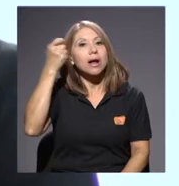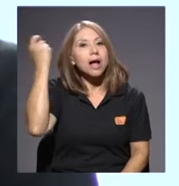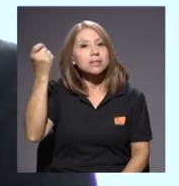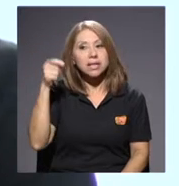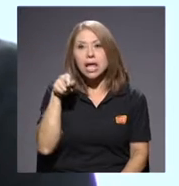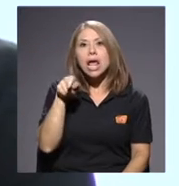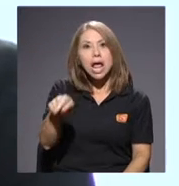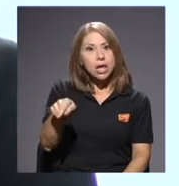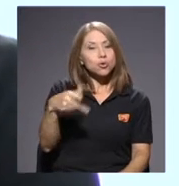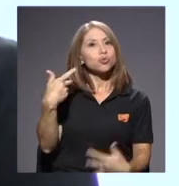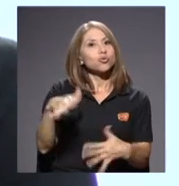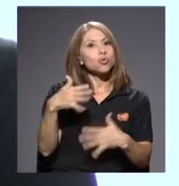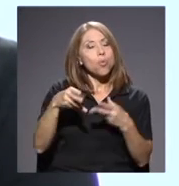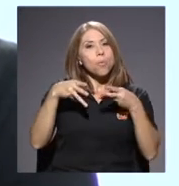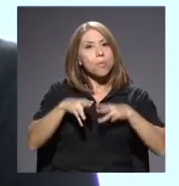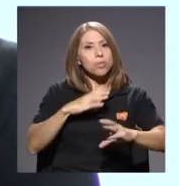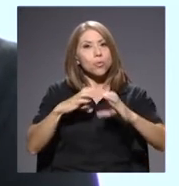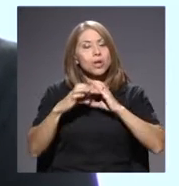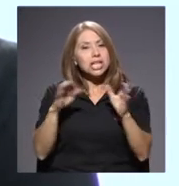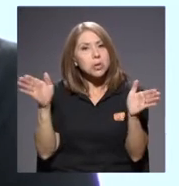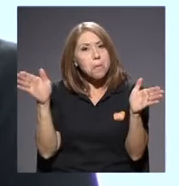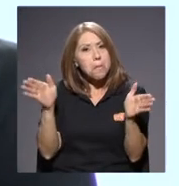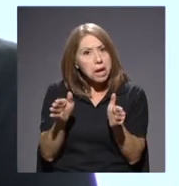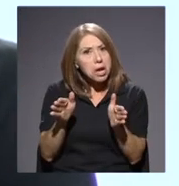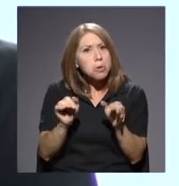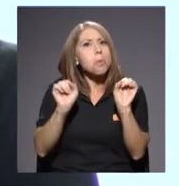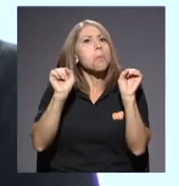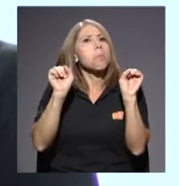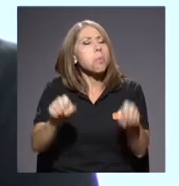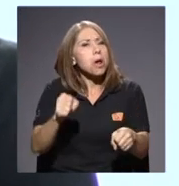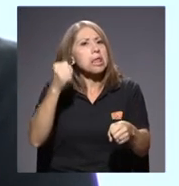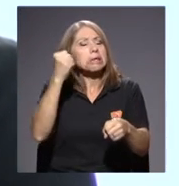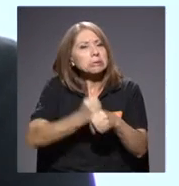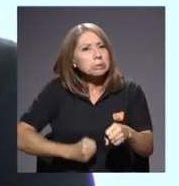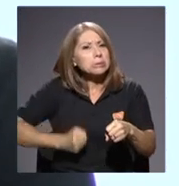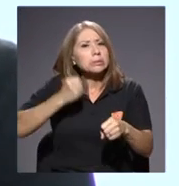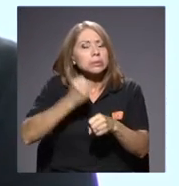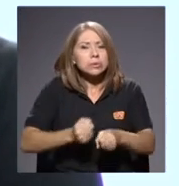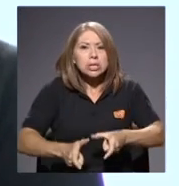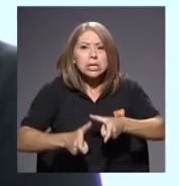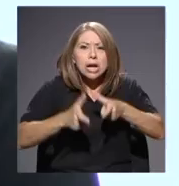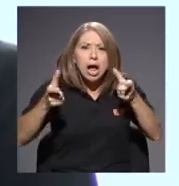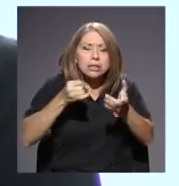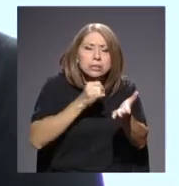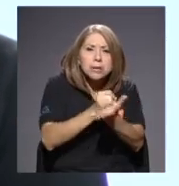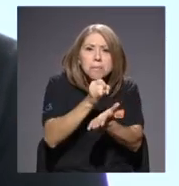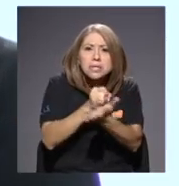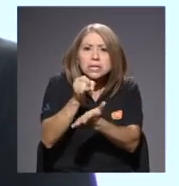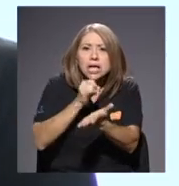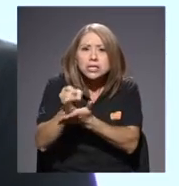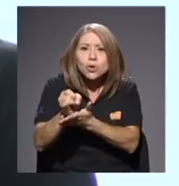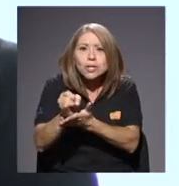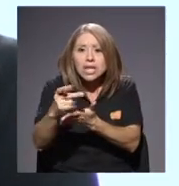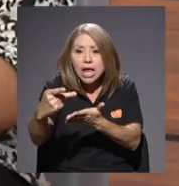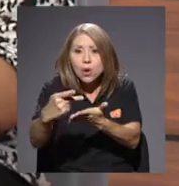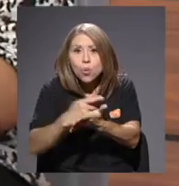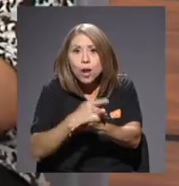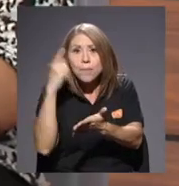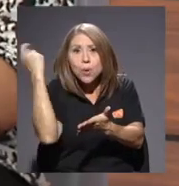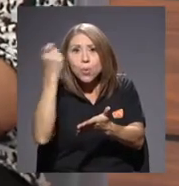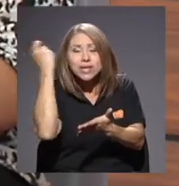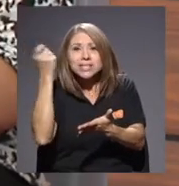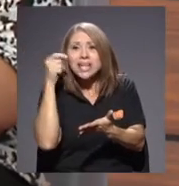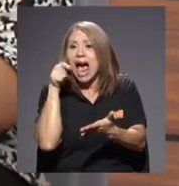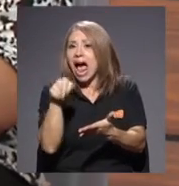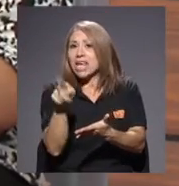que siendo un medio pequeño puede hacer grandes investigaciones en una provincia donde no está el epicentro de la noticia, y